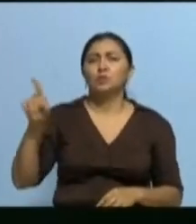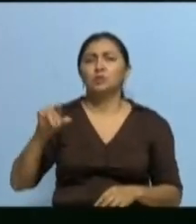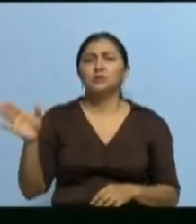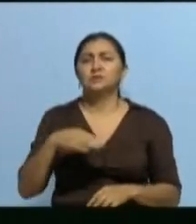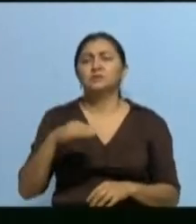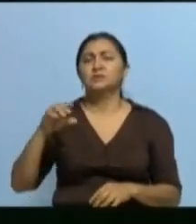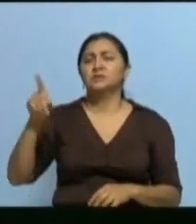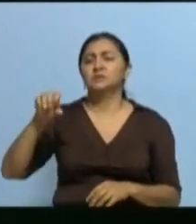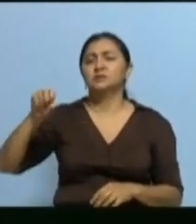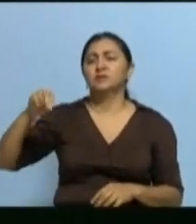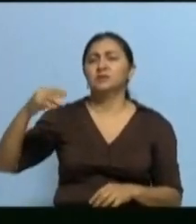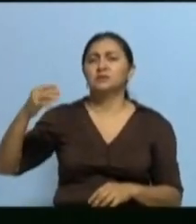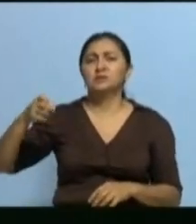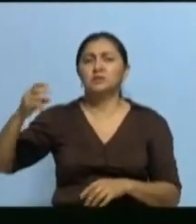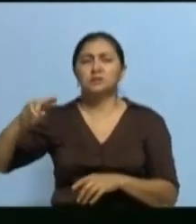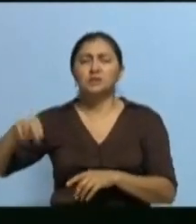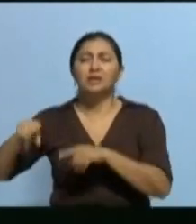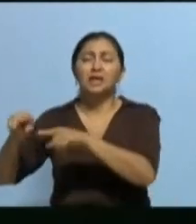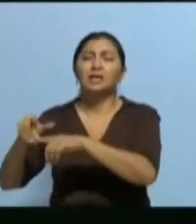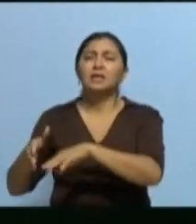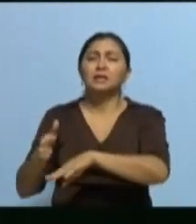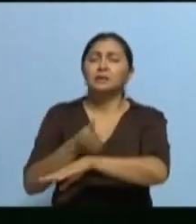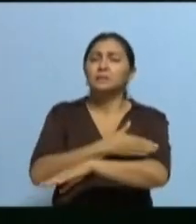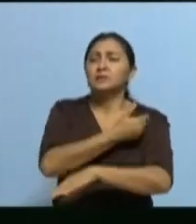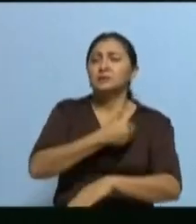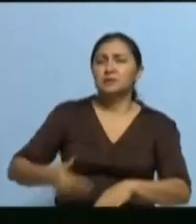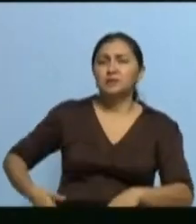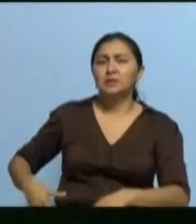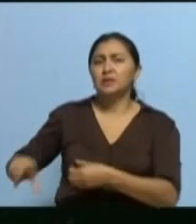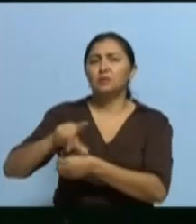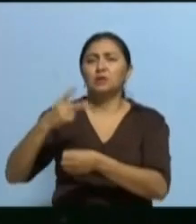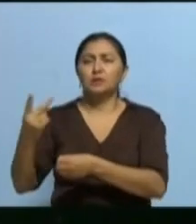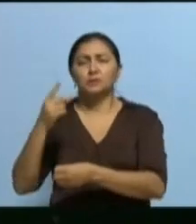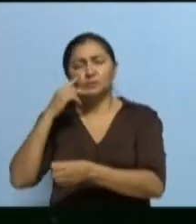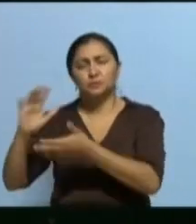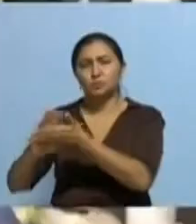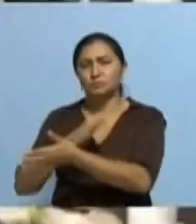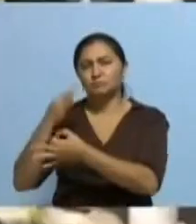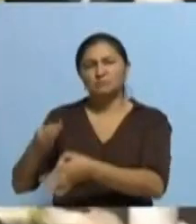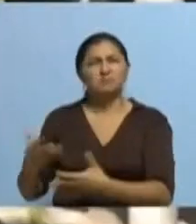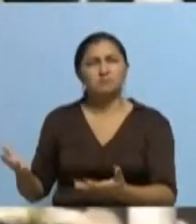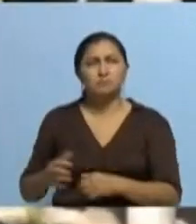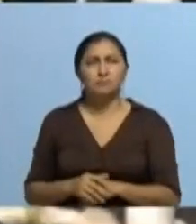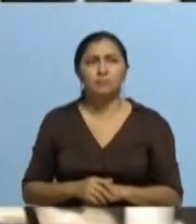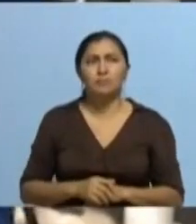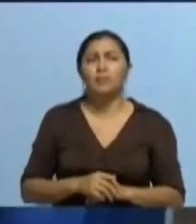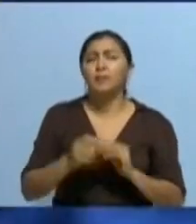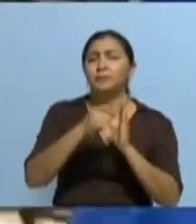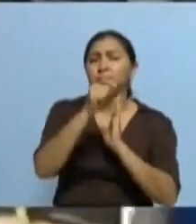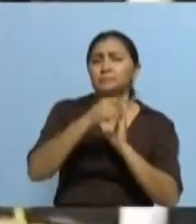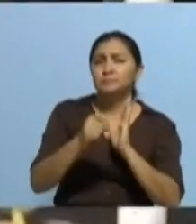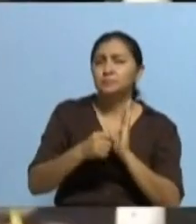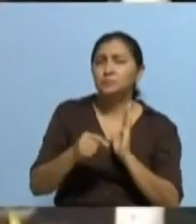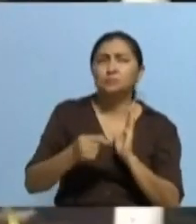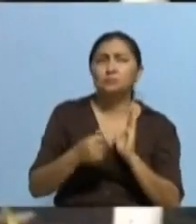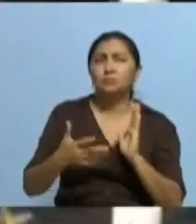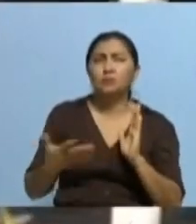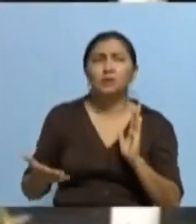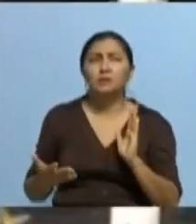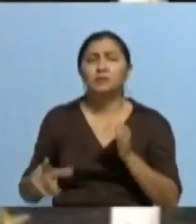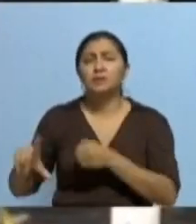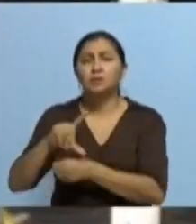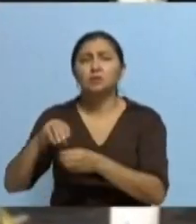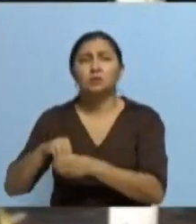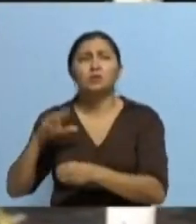Sánchez, él es presidente de la JAL de la localidad 2 y aseveró lo siguiente. Los requisitos para ser alcalde local de las